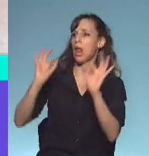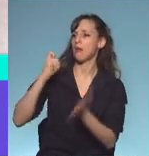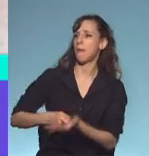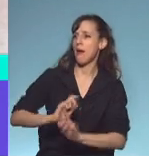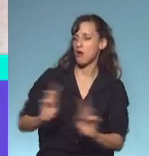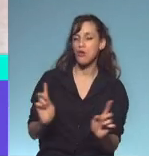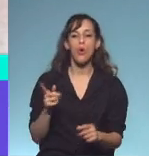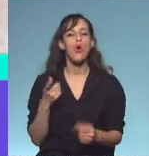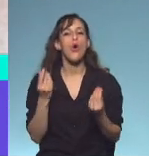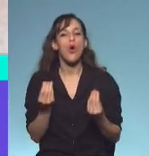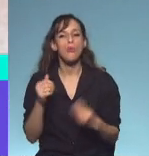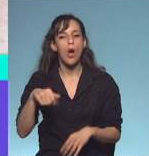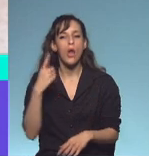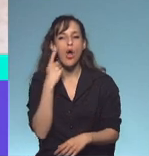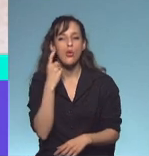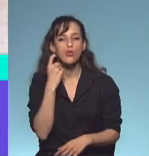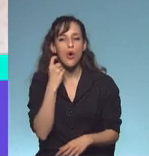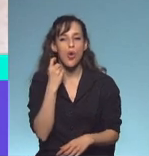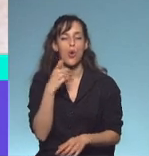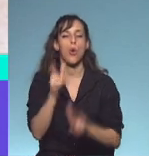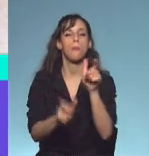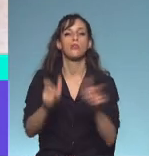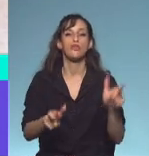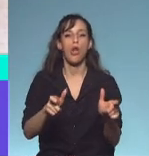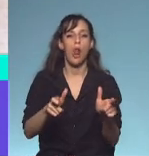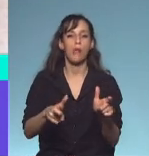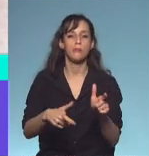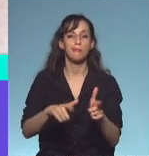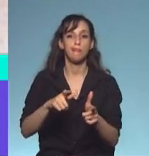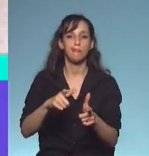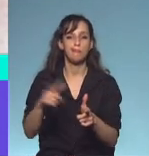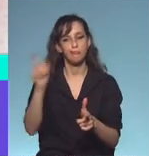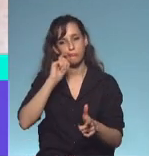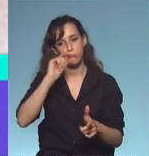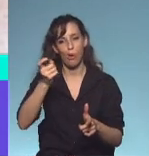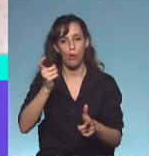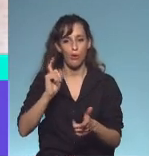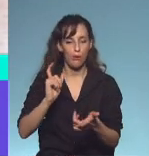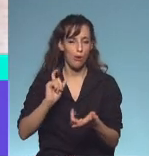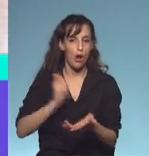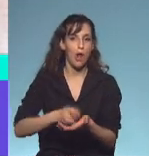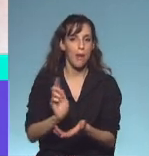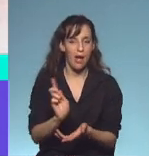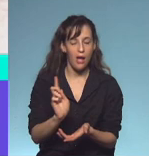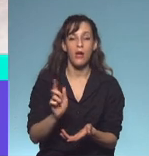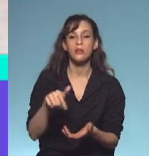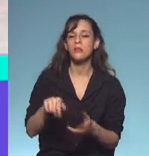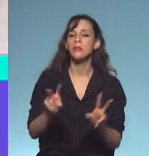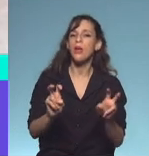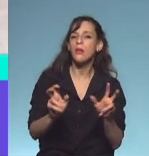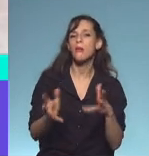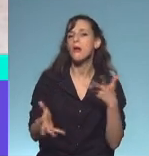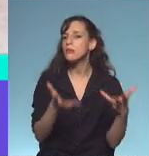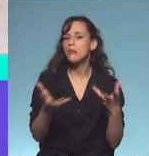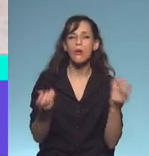la fiscalización sobre aquellos que no cumplieron? ¿Se están trabajando en este tema? Sí. Por ejemplo,